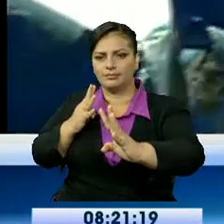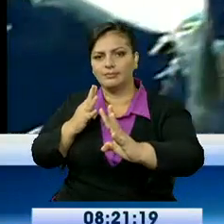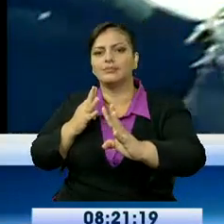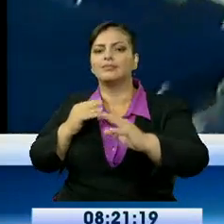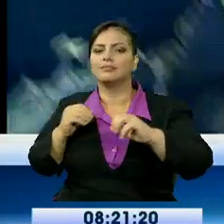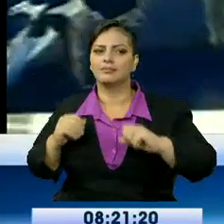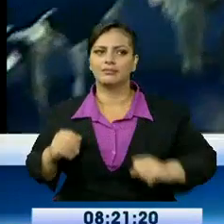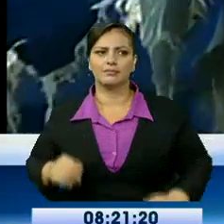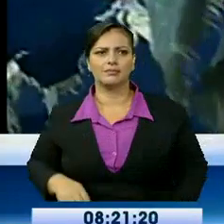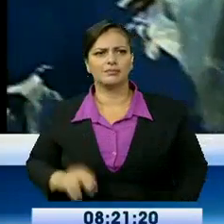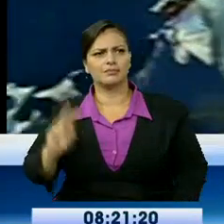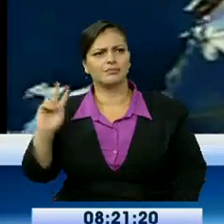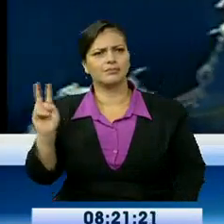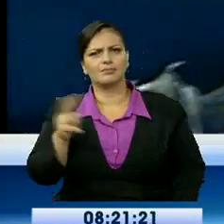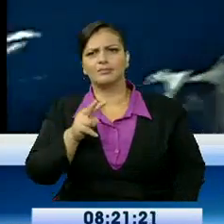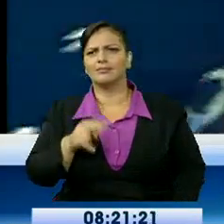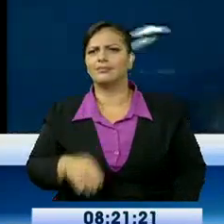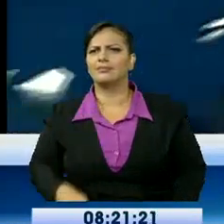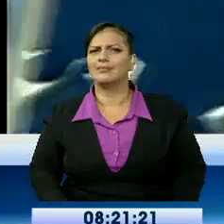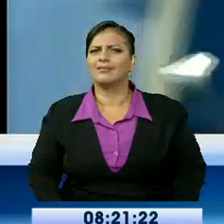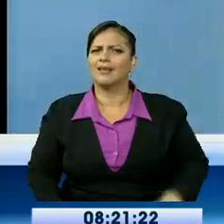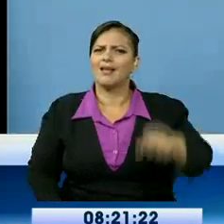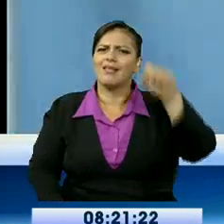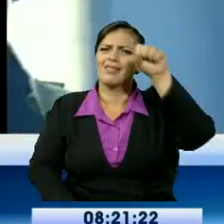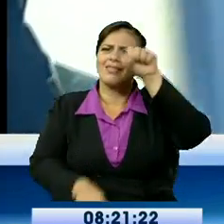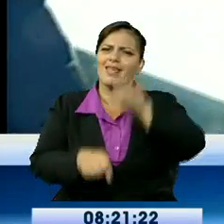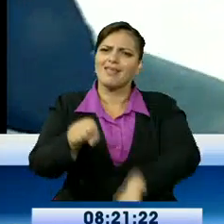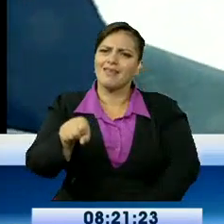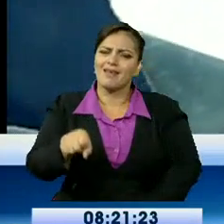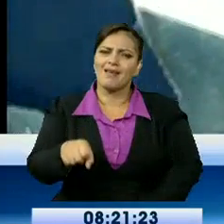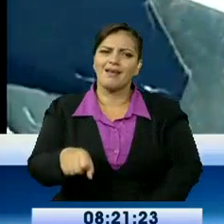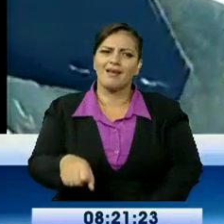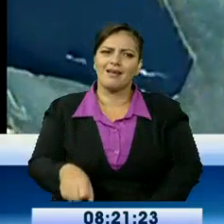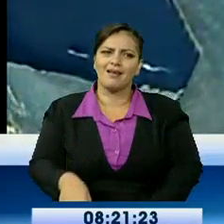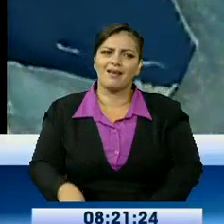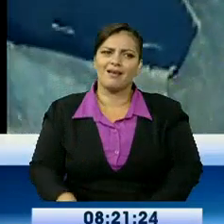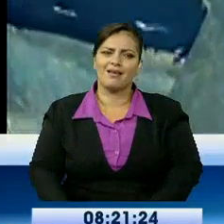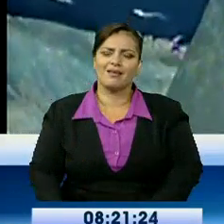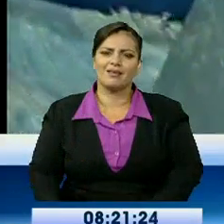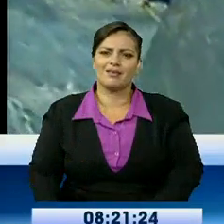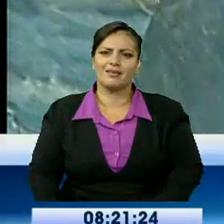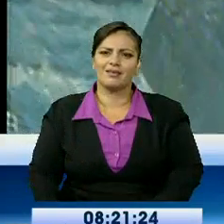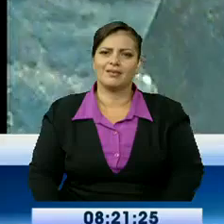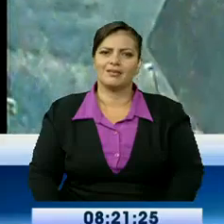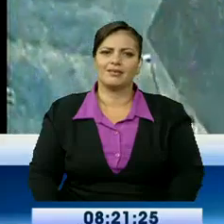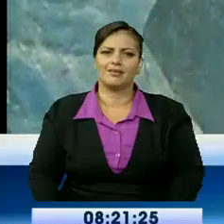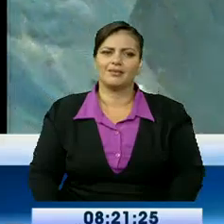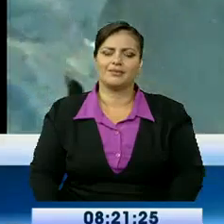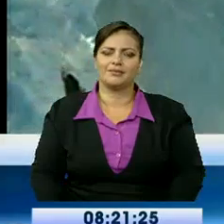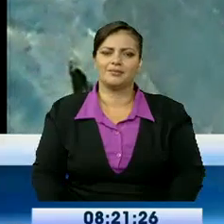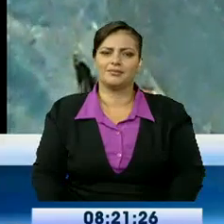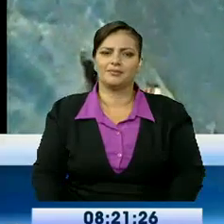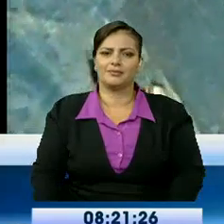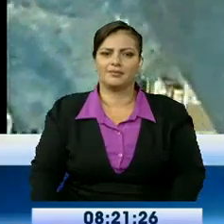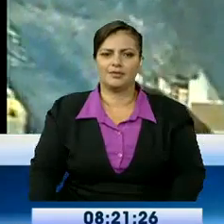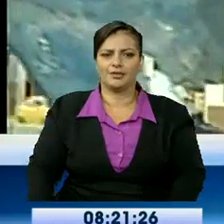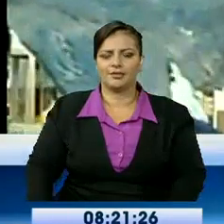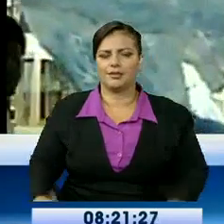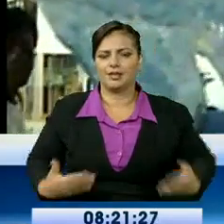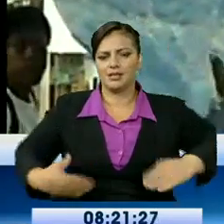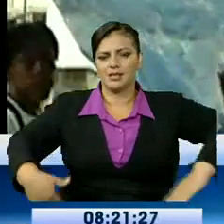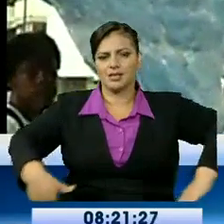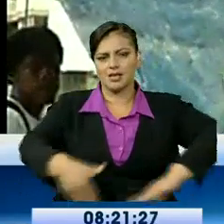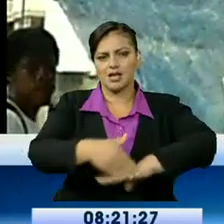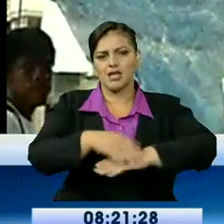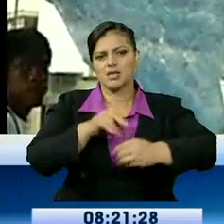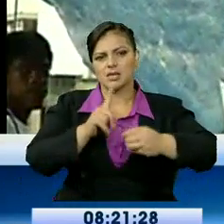lado tenemos las carpas. La primera que podríamos apreciar que se encuentra a la altura de la calle Quito y